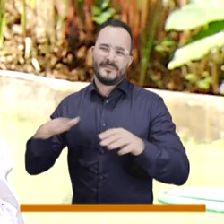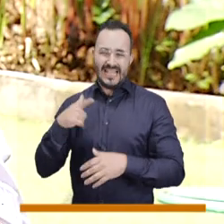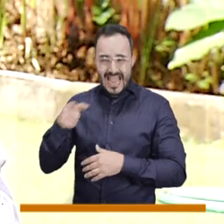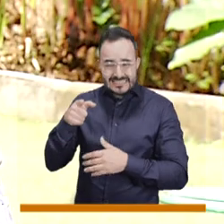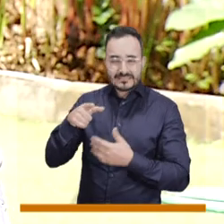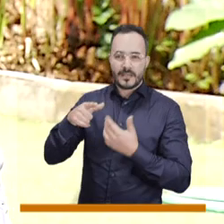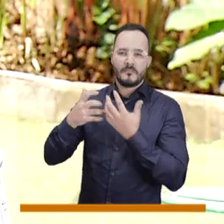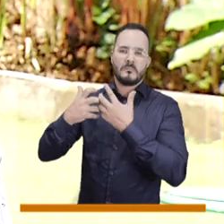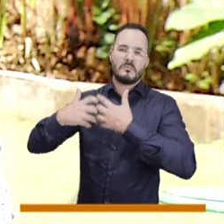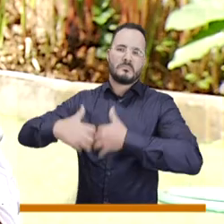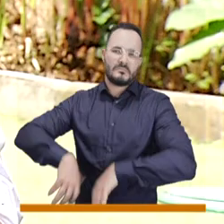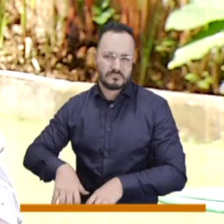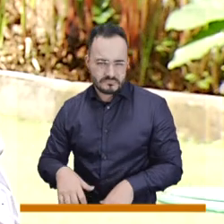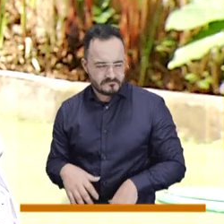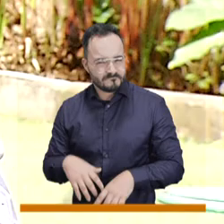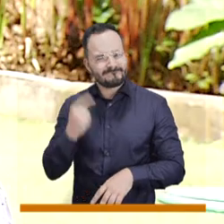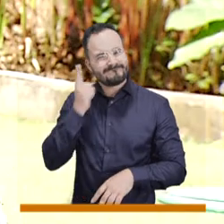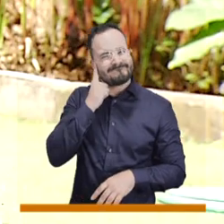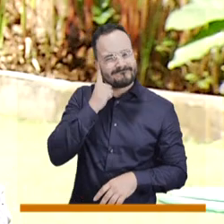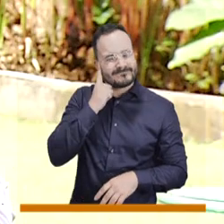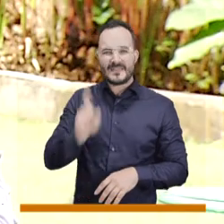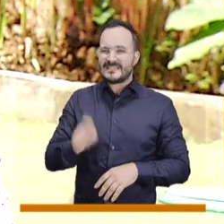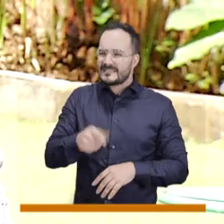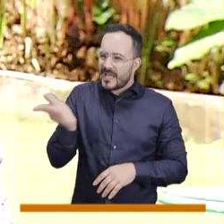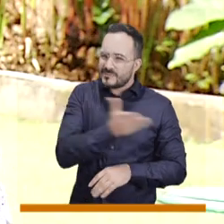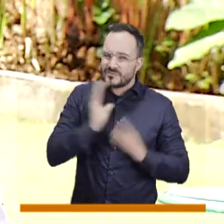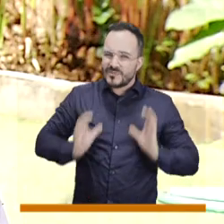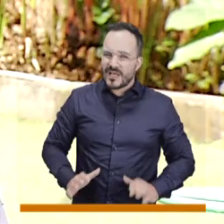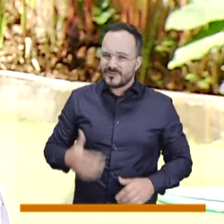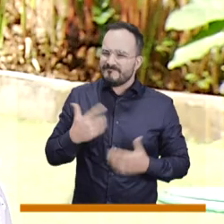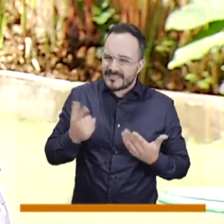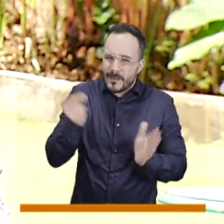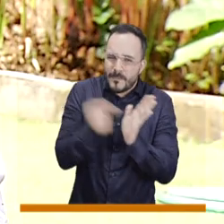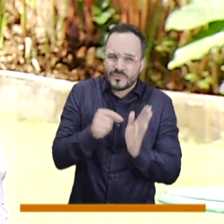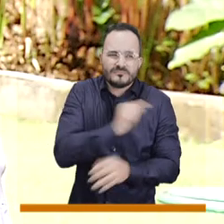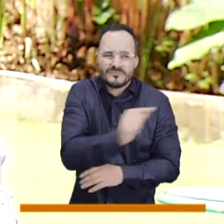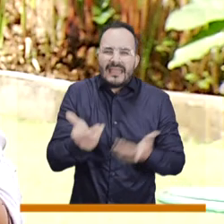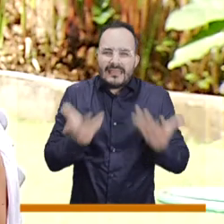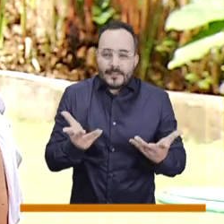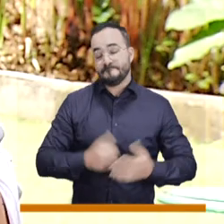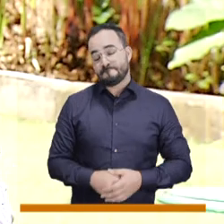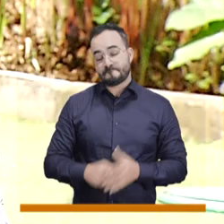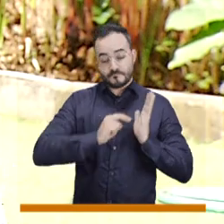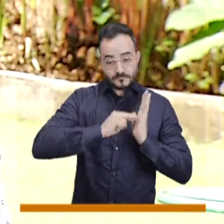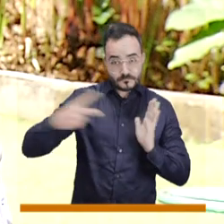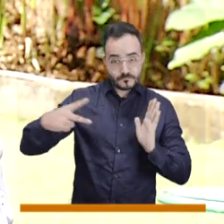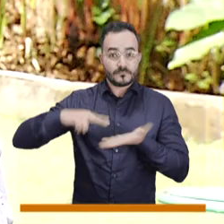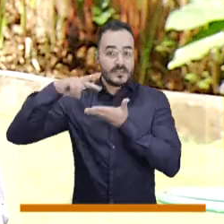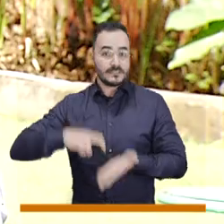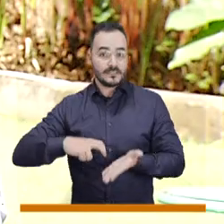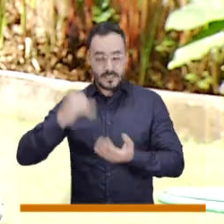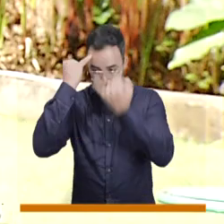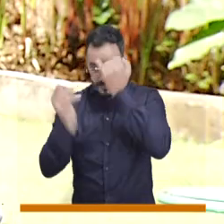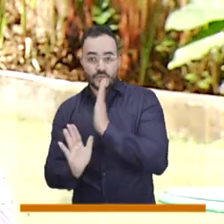a decaer todo un proceso en donde lamentablemente no empezamos a identificar cuál es esa necesidad que tiene el ciudadano y cómo la tenemos que atacar. La